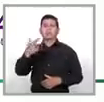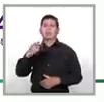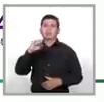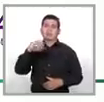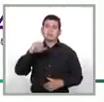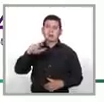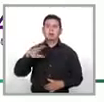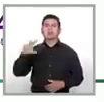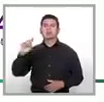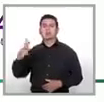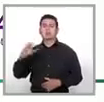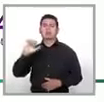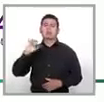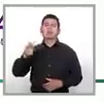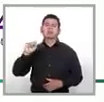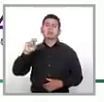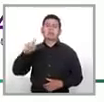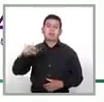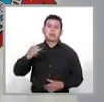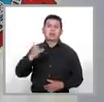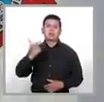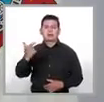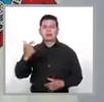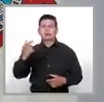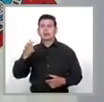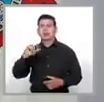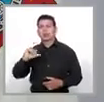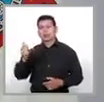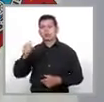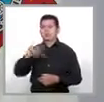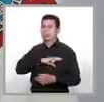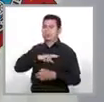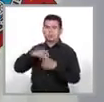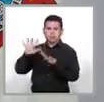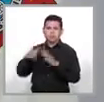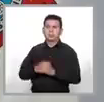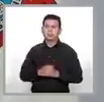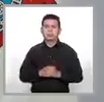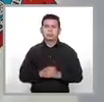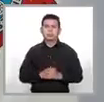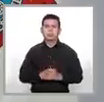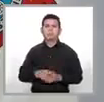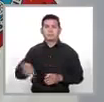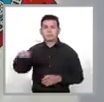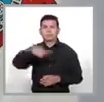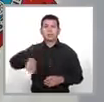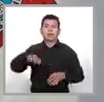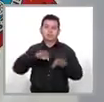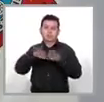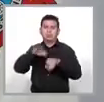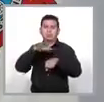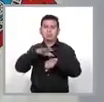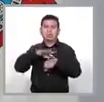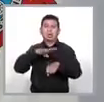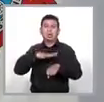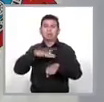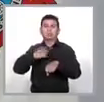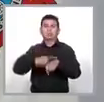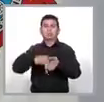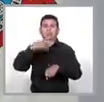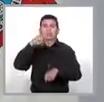35 en SEDENA y 7 en otros. Del total del personal de salud que ha dado positivo a la prueba,